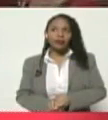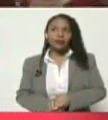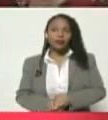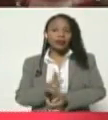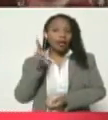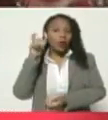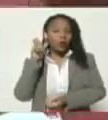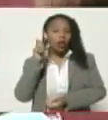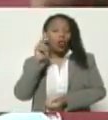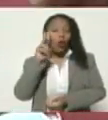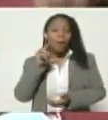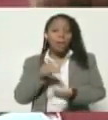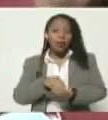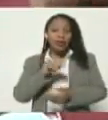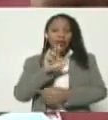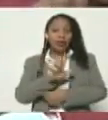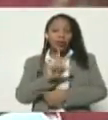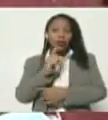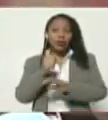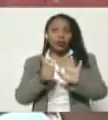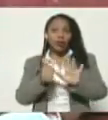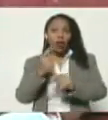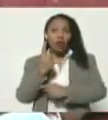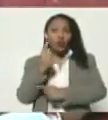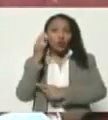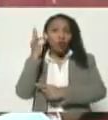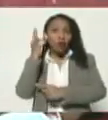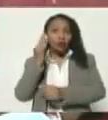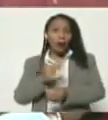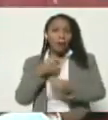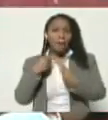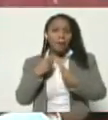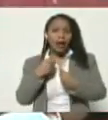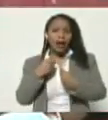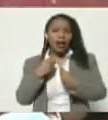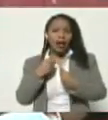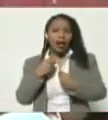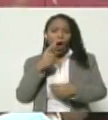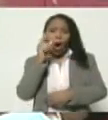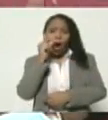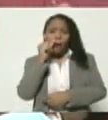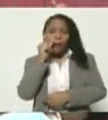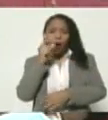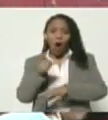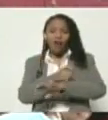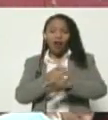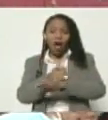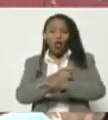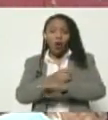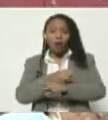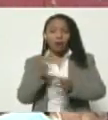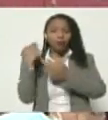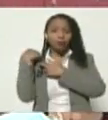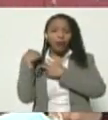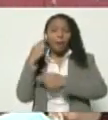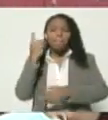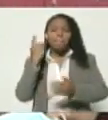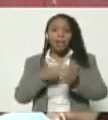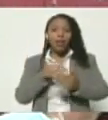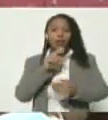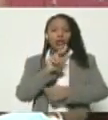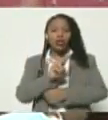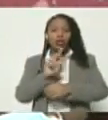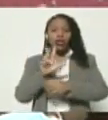Escuchen esto, 2.361 mujeres. Para hombres, gobernador, candidatos hombres,